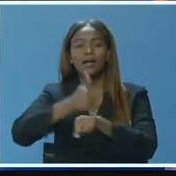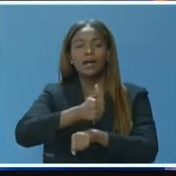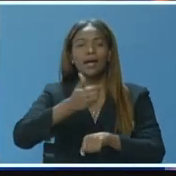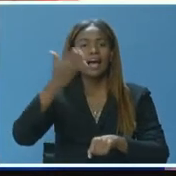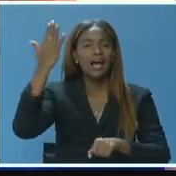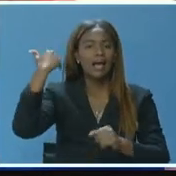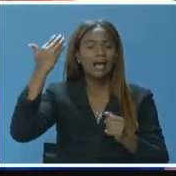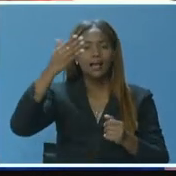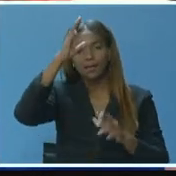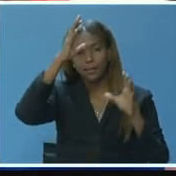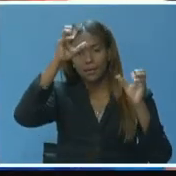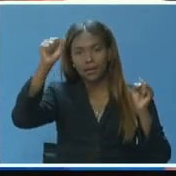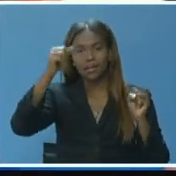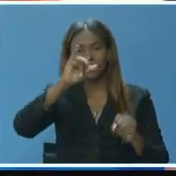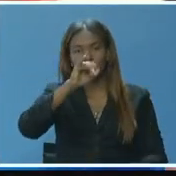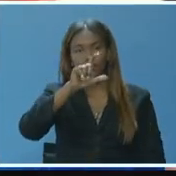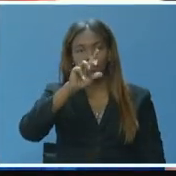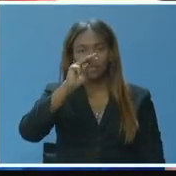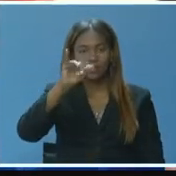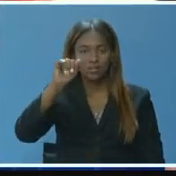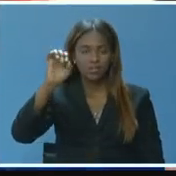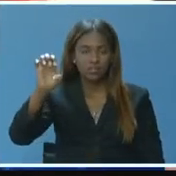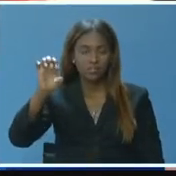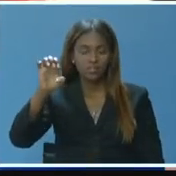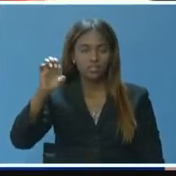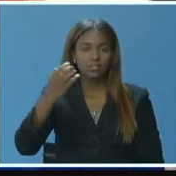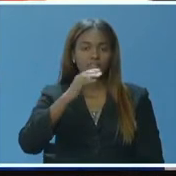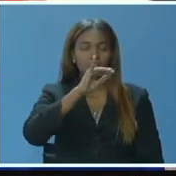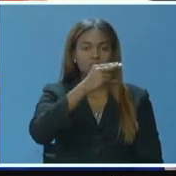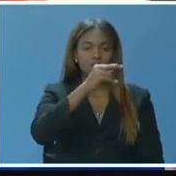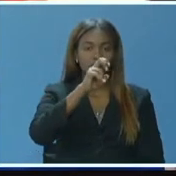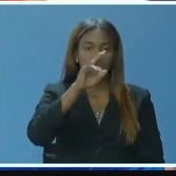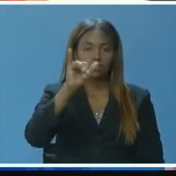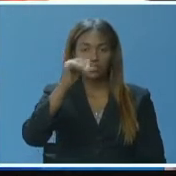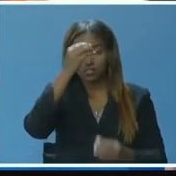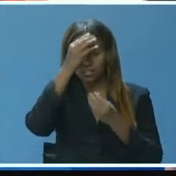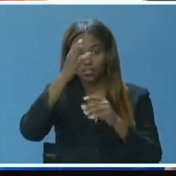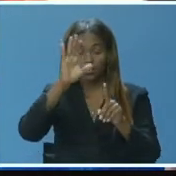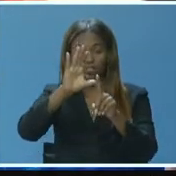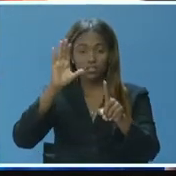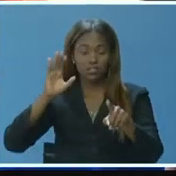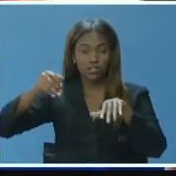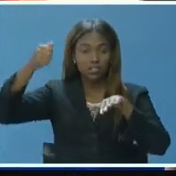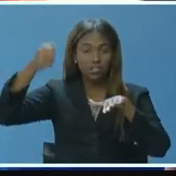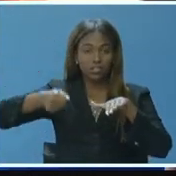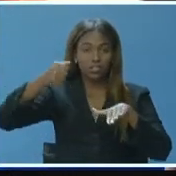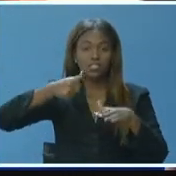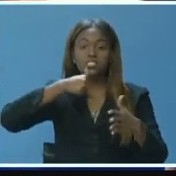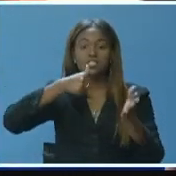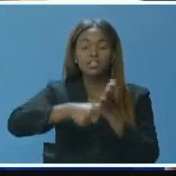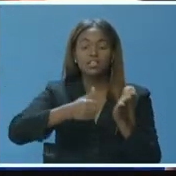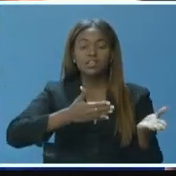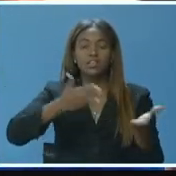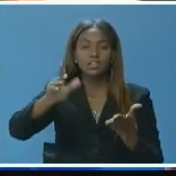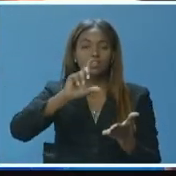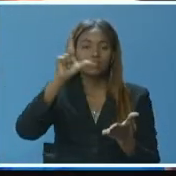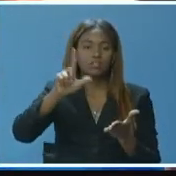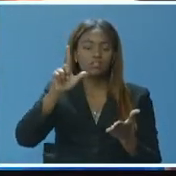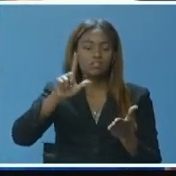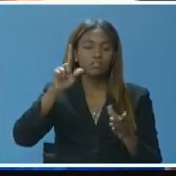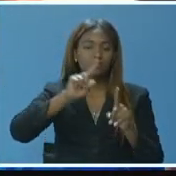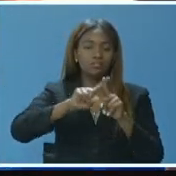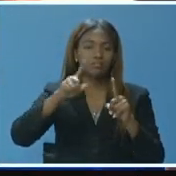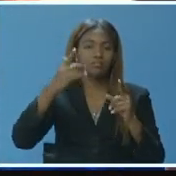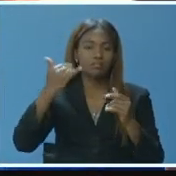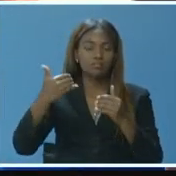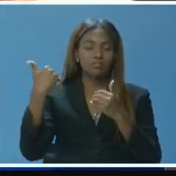del presidente Jovenel Moïse. Henry comunicó la destitución del fiscal en una carta fechada el lunes, pero divulgada